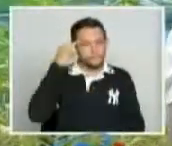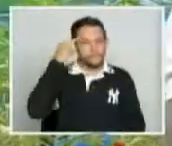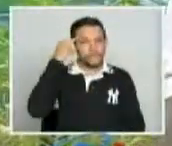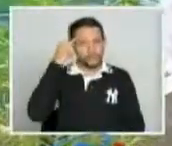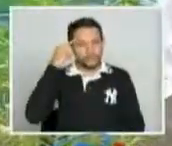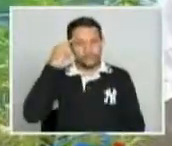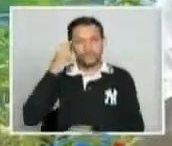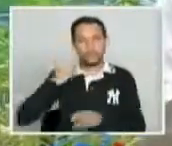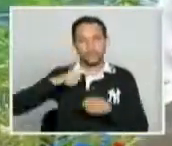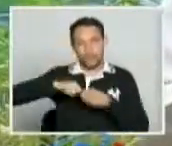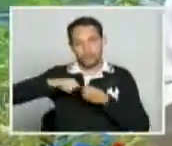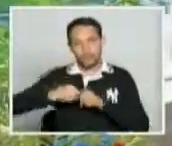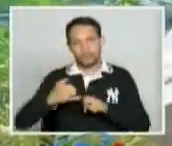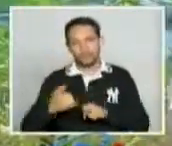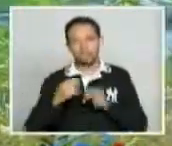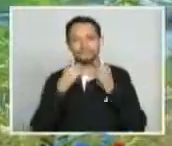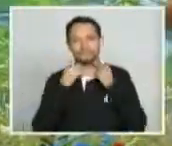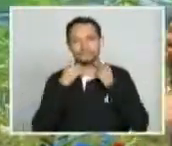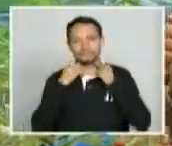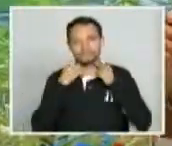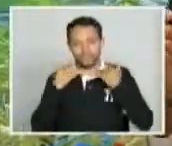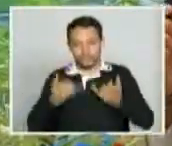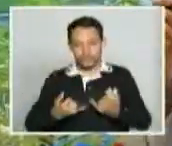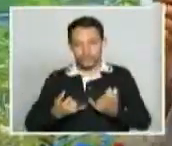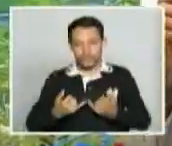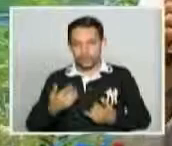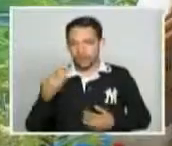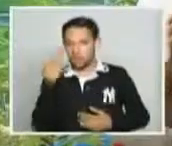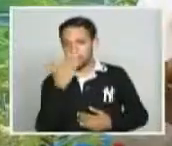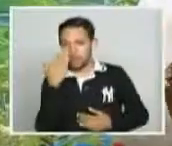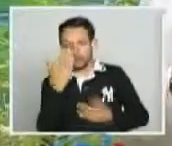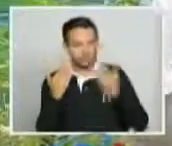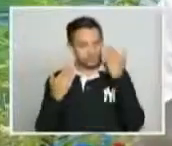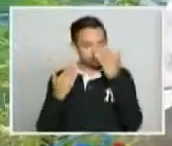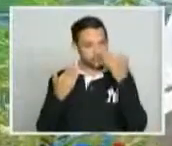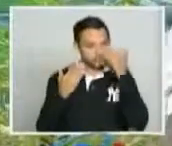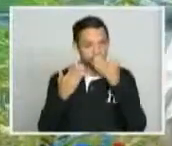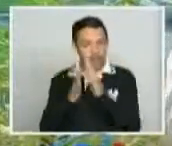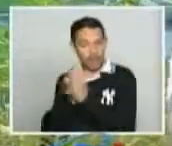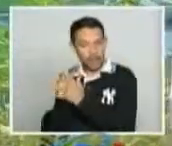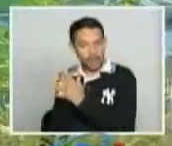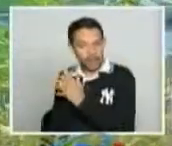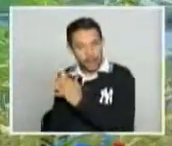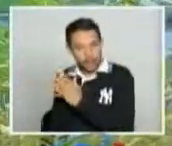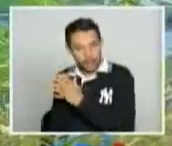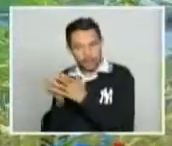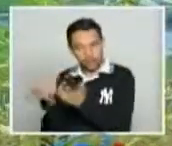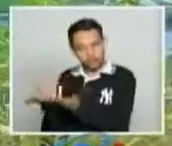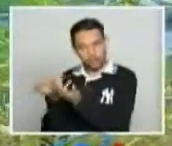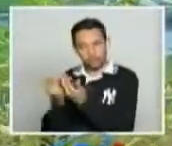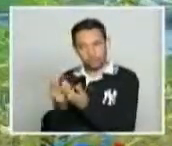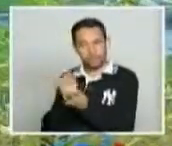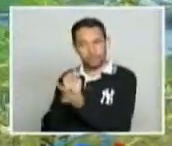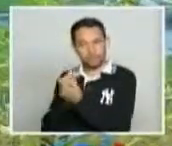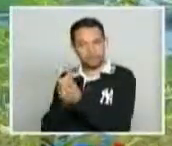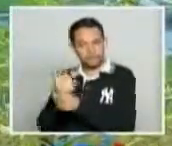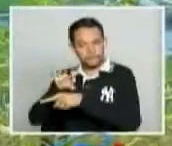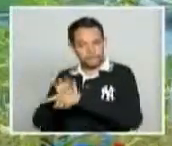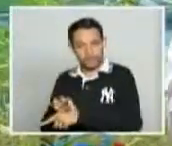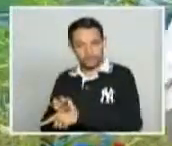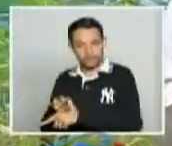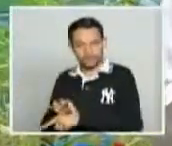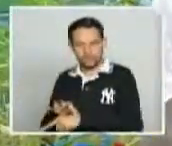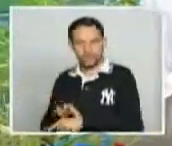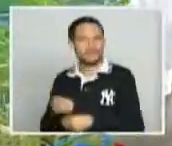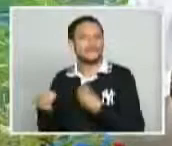el problema está en tiroides. Pero voy al examen, al laboratorio y cuento todo eso, o en la consulta, y